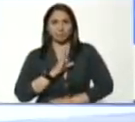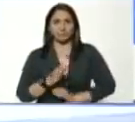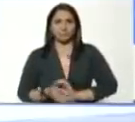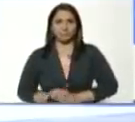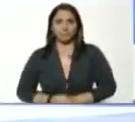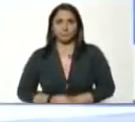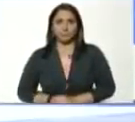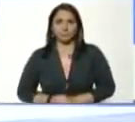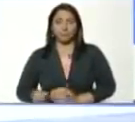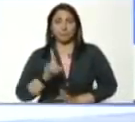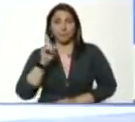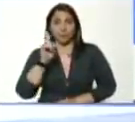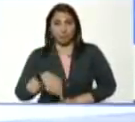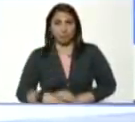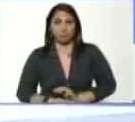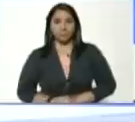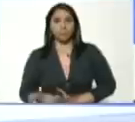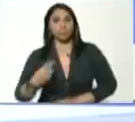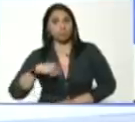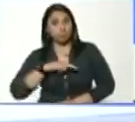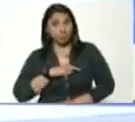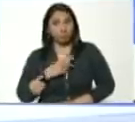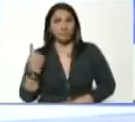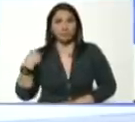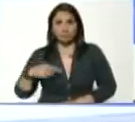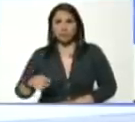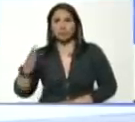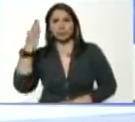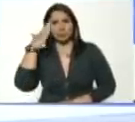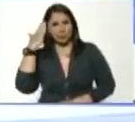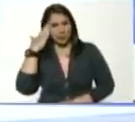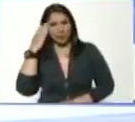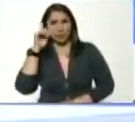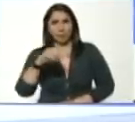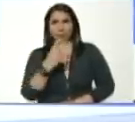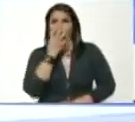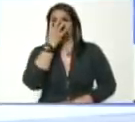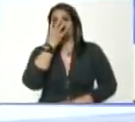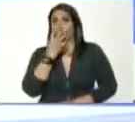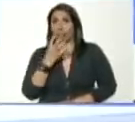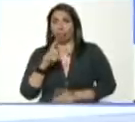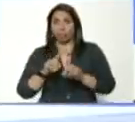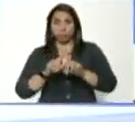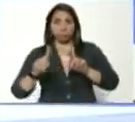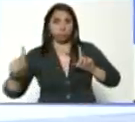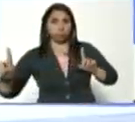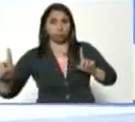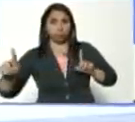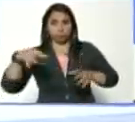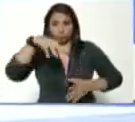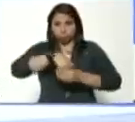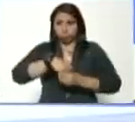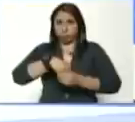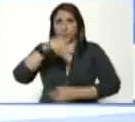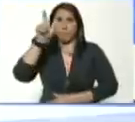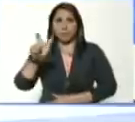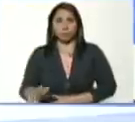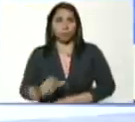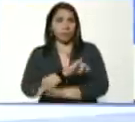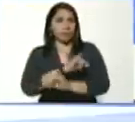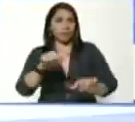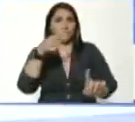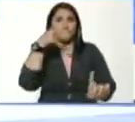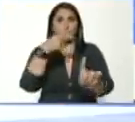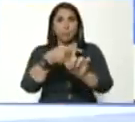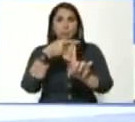Y también, bueno, tenemos, como saben ustedes, hospitalizados y aislados a las personas que han dado positivo